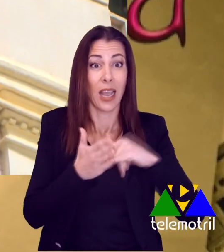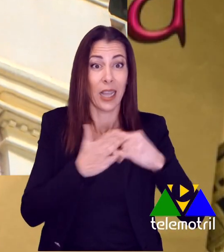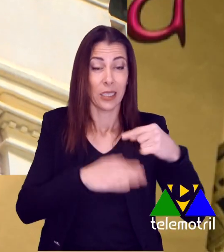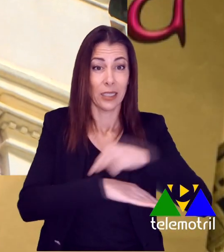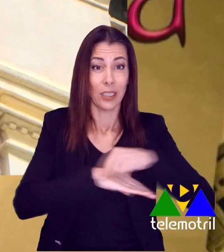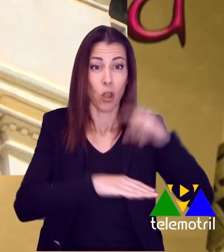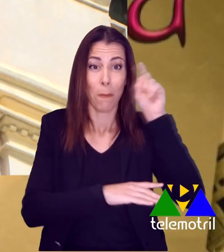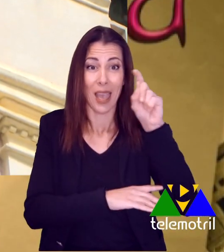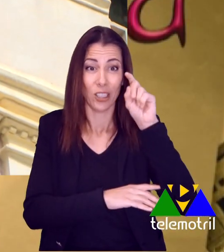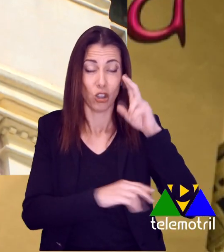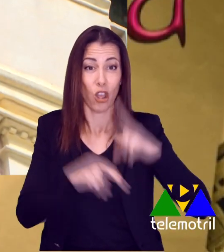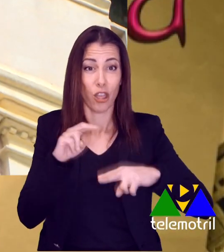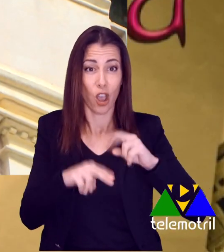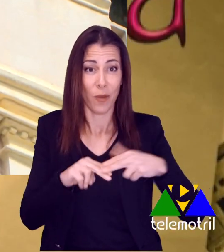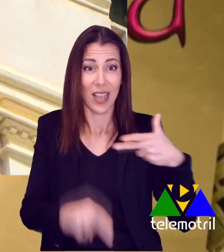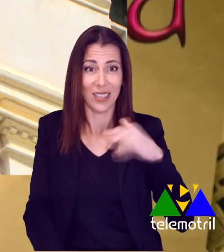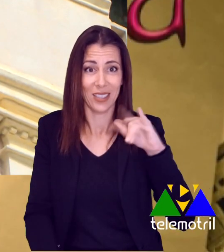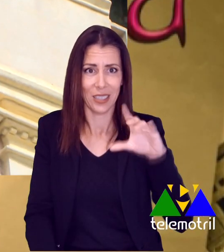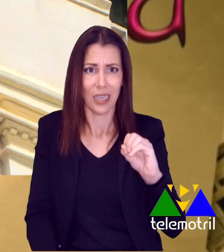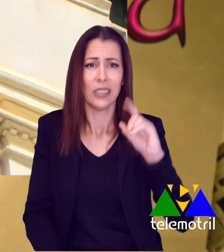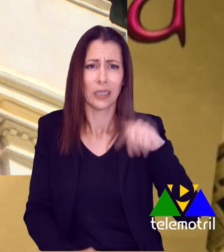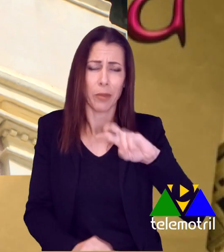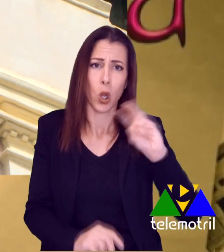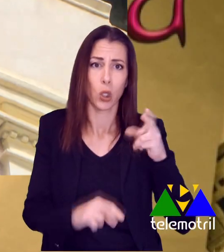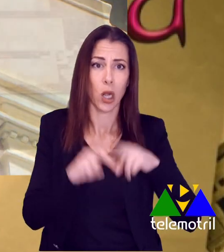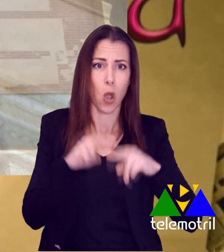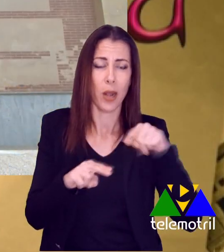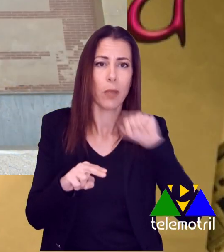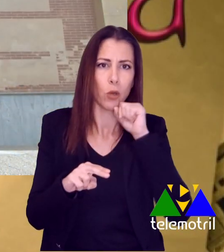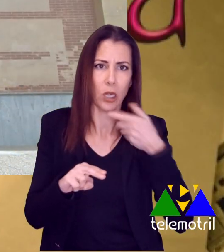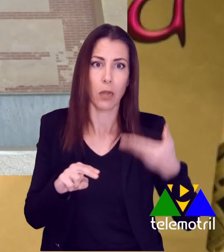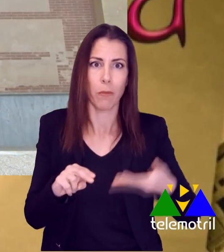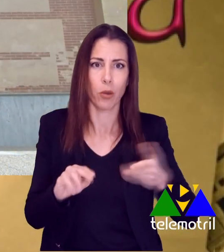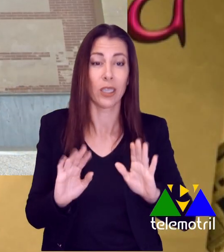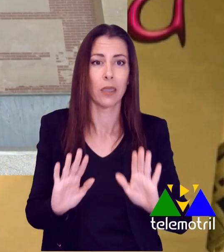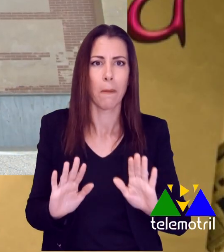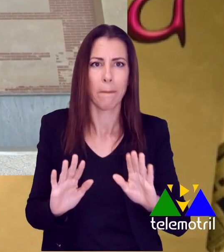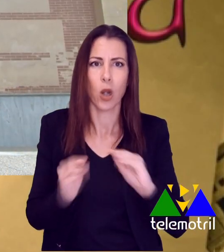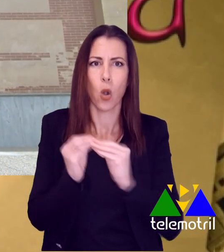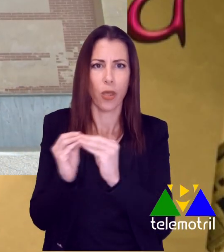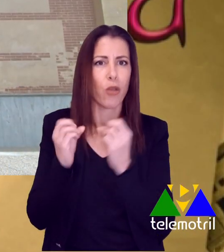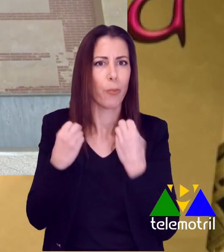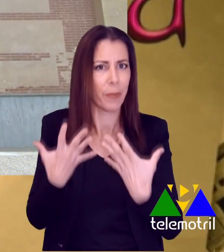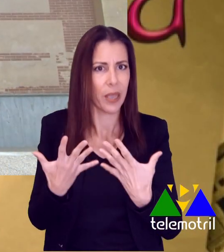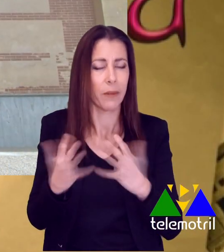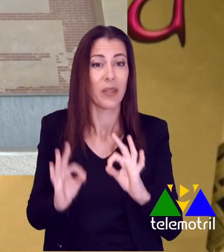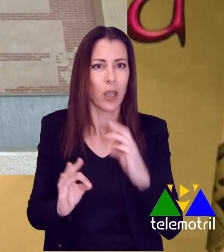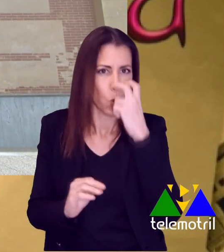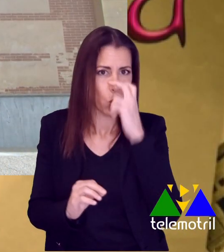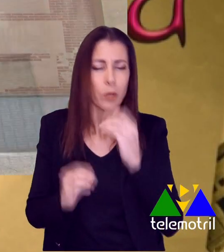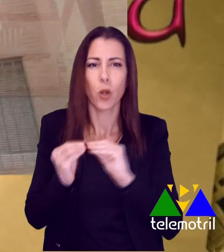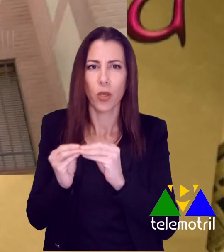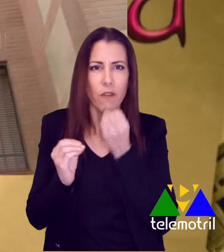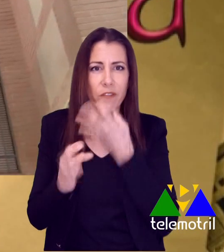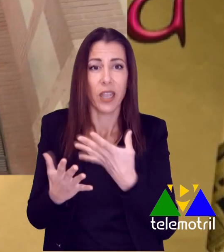maestro de obras motrileño, que además hizo también otras obras en Motril importantes, pues la concibió bien. Es decir, que es muy curioso, pero las